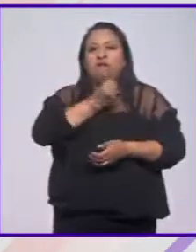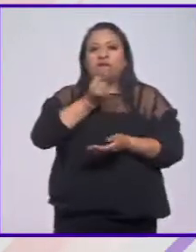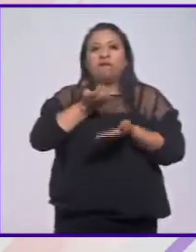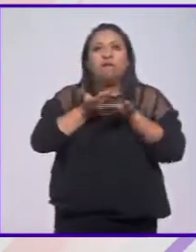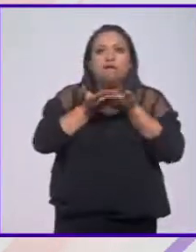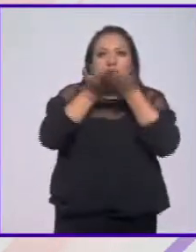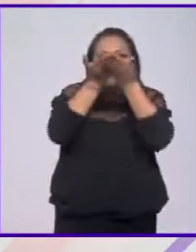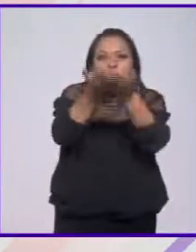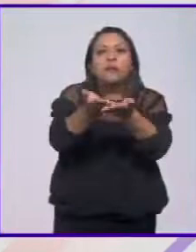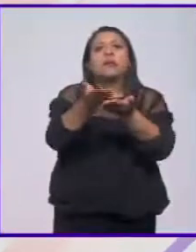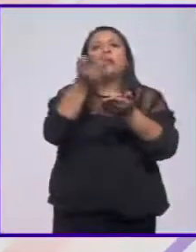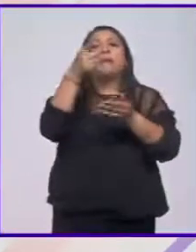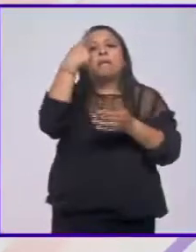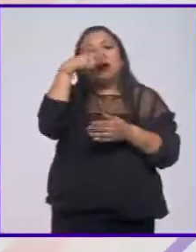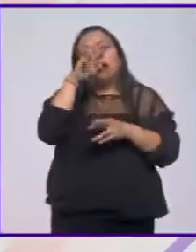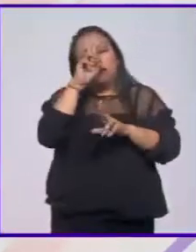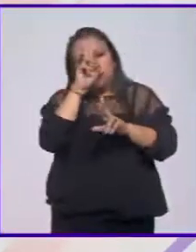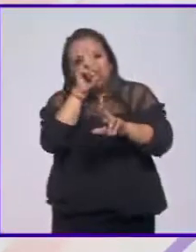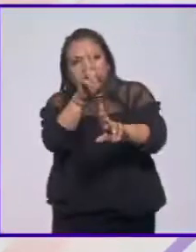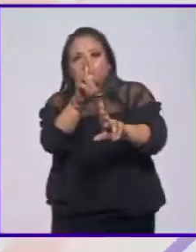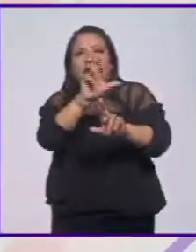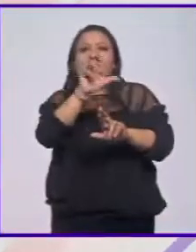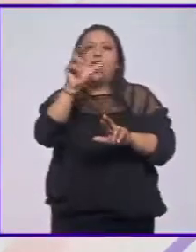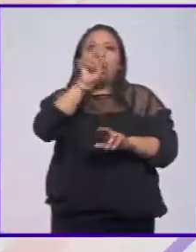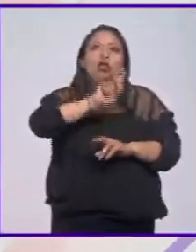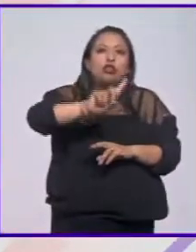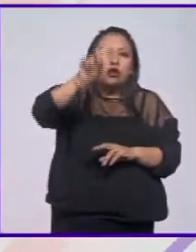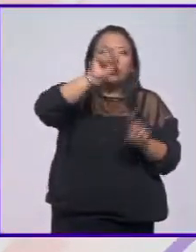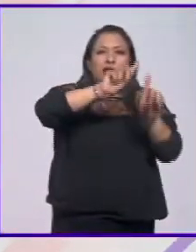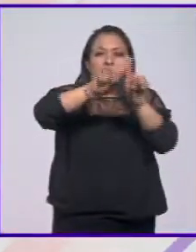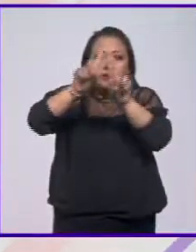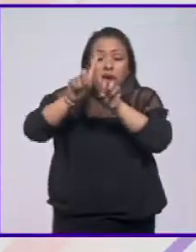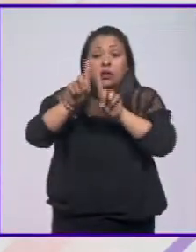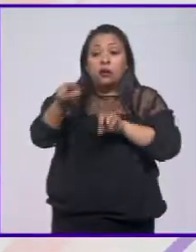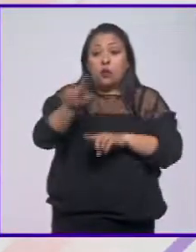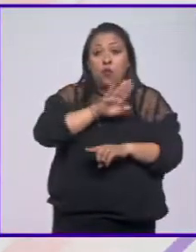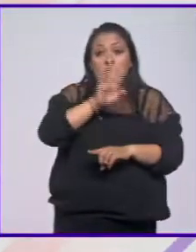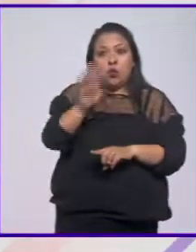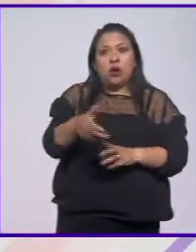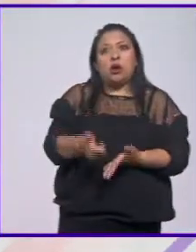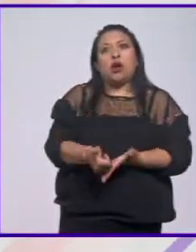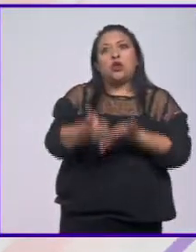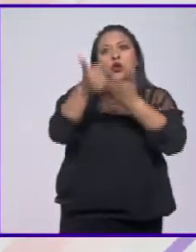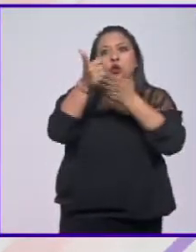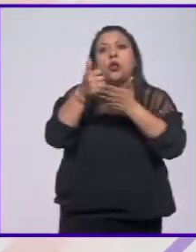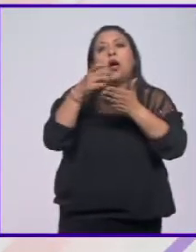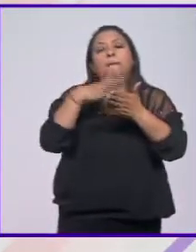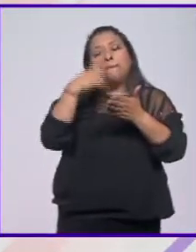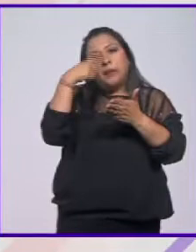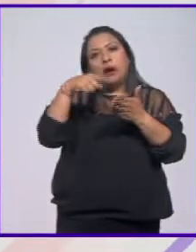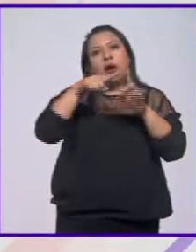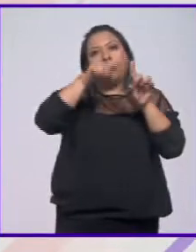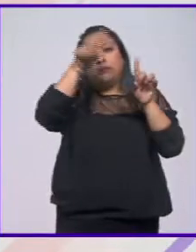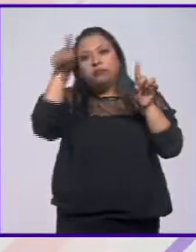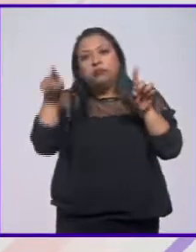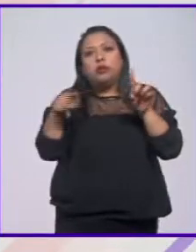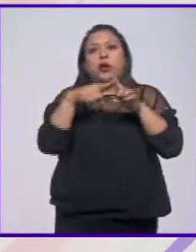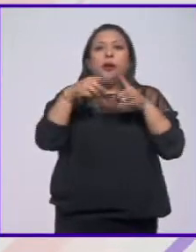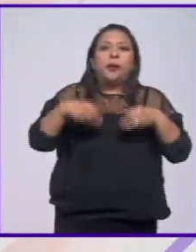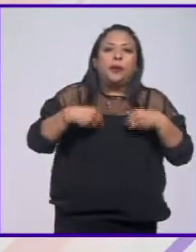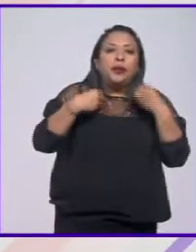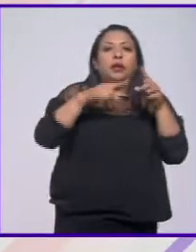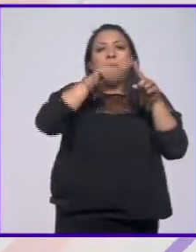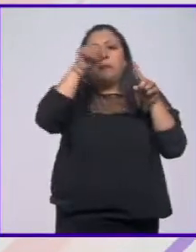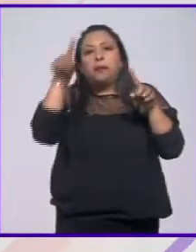en los templos en honor a las divinidades y cuya muerte ayudaba a que los ciclos de vida y de muerte